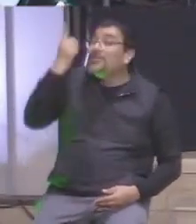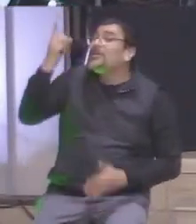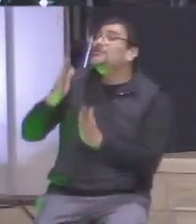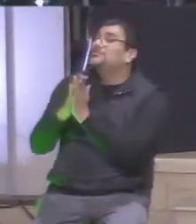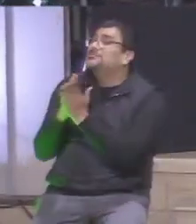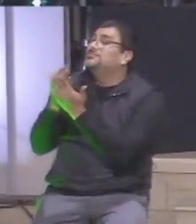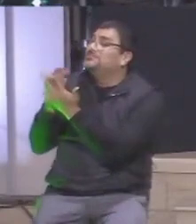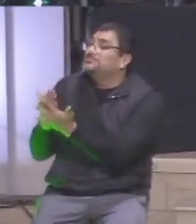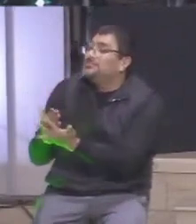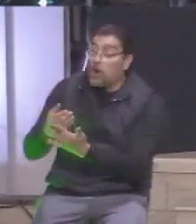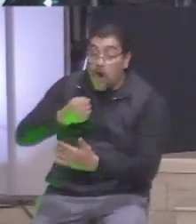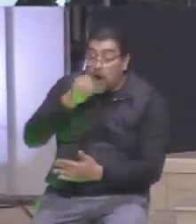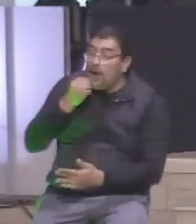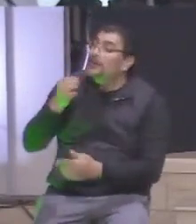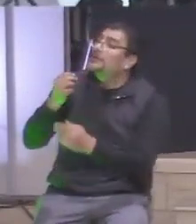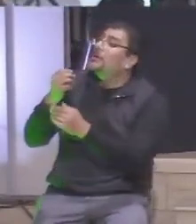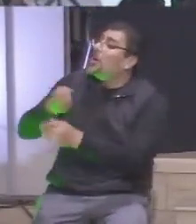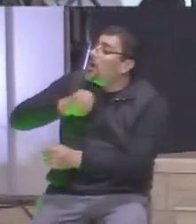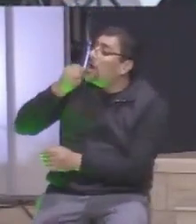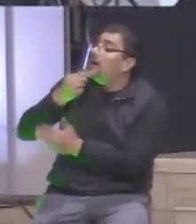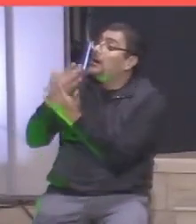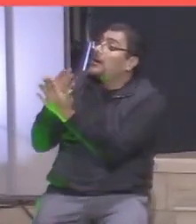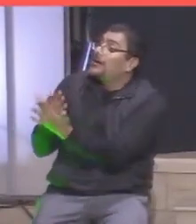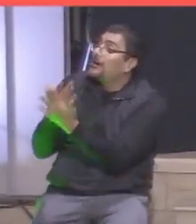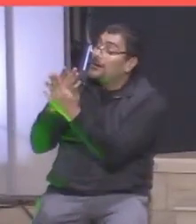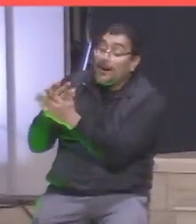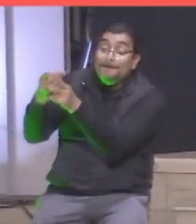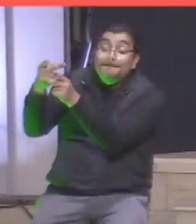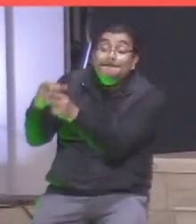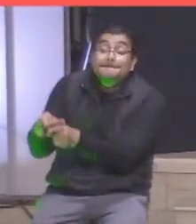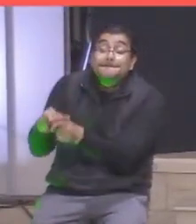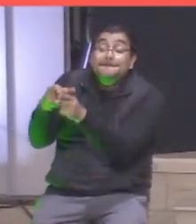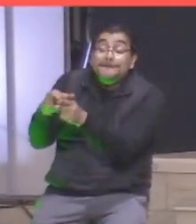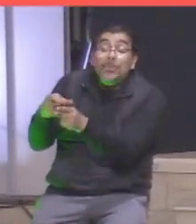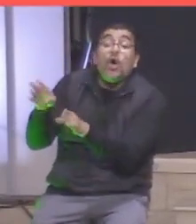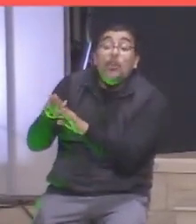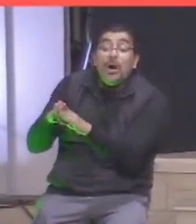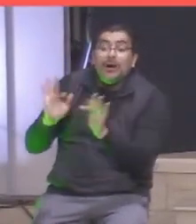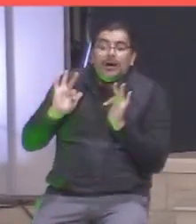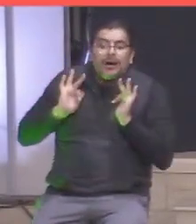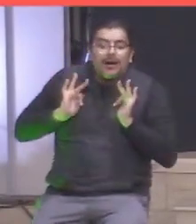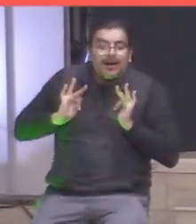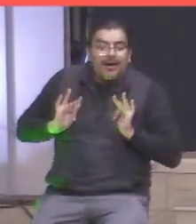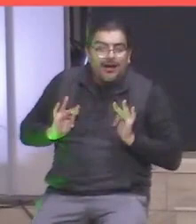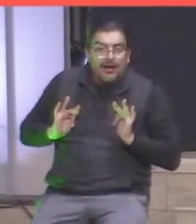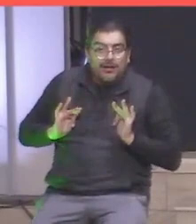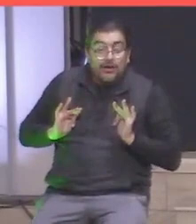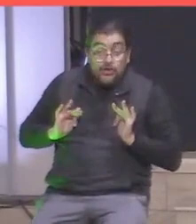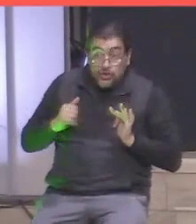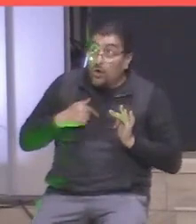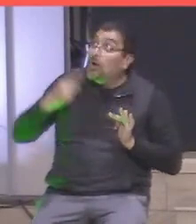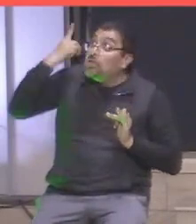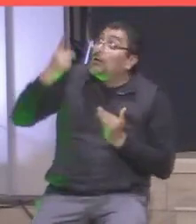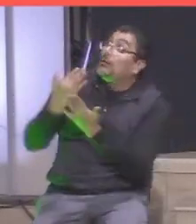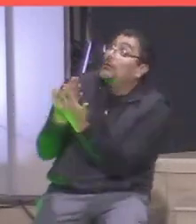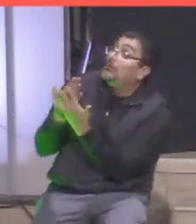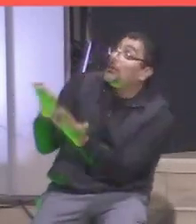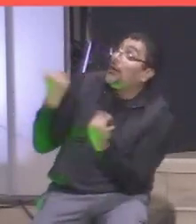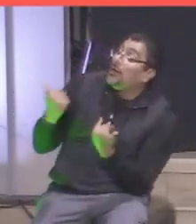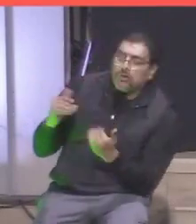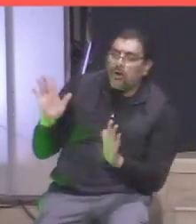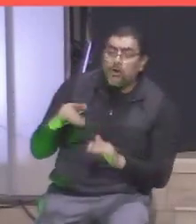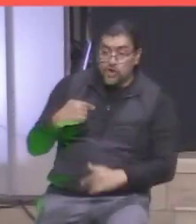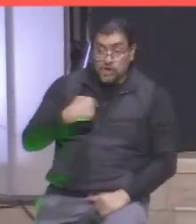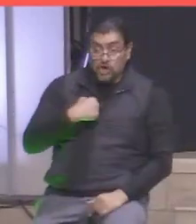pacientemente esperar con calma pero fíjese no dice esperé a Jehová